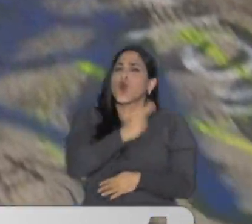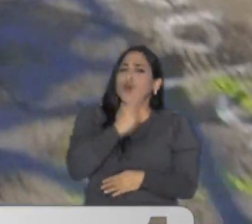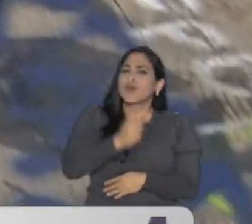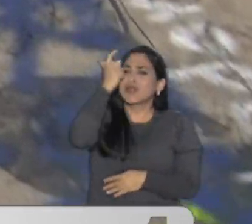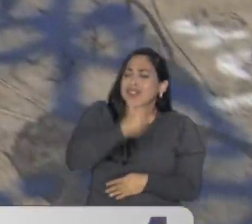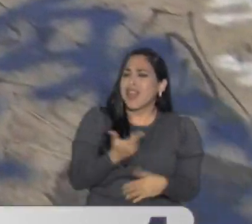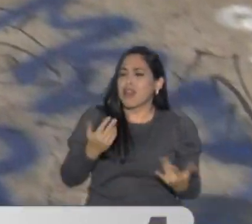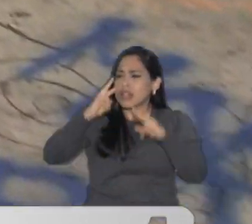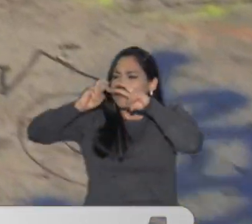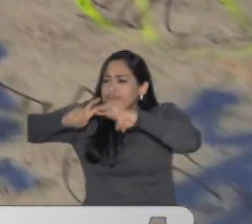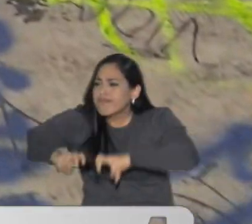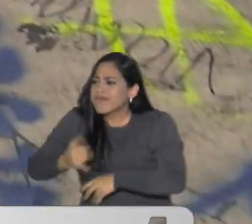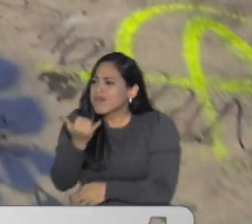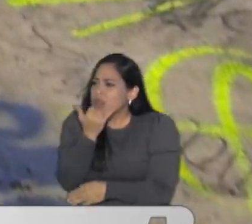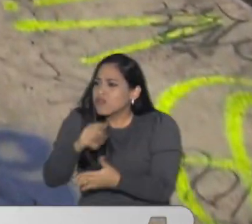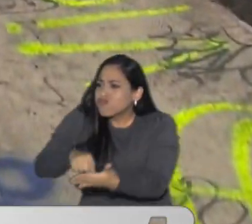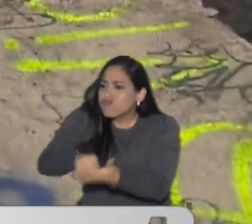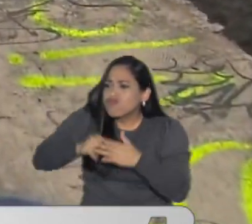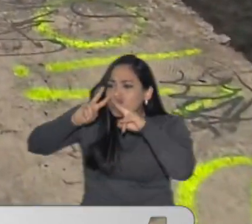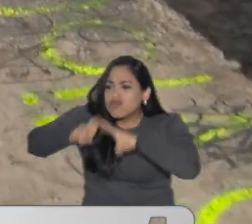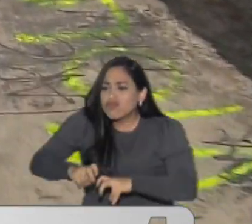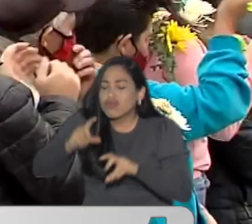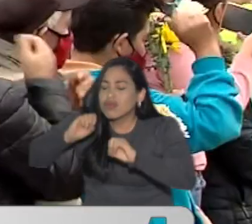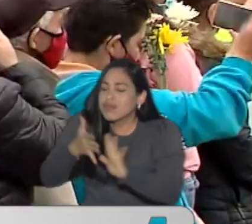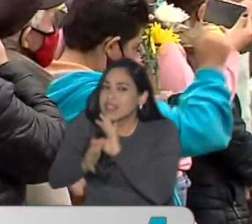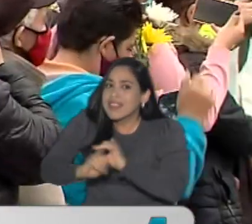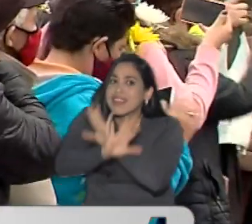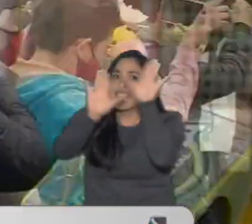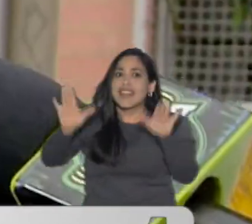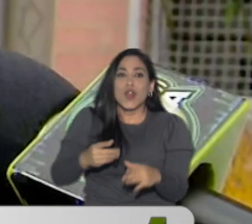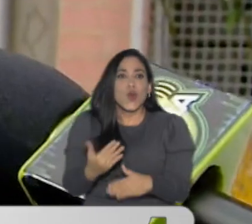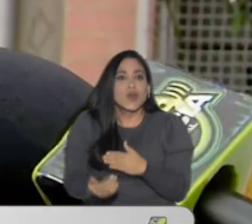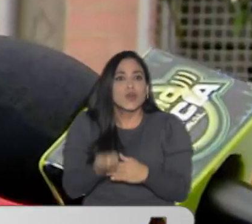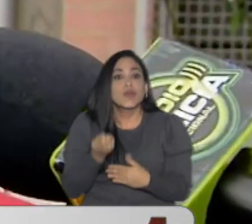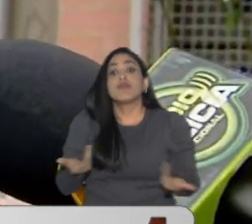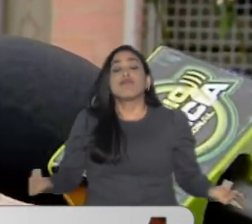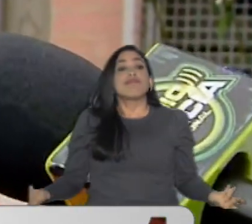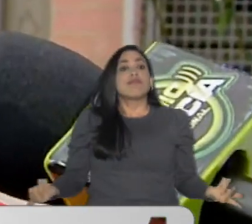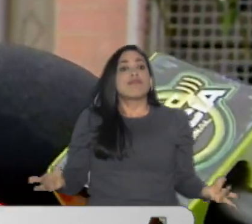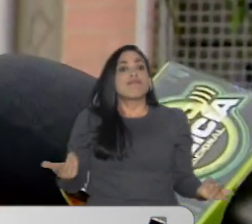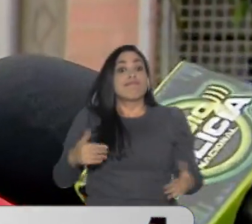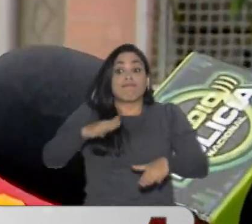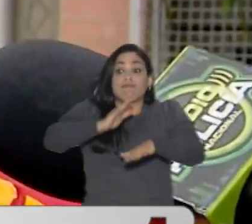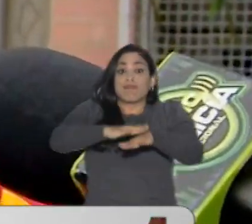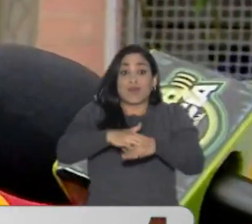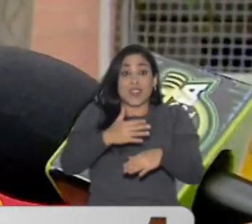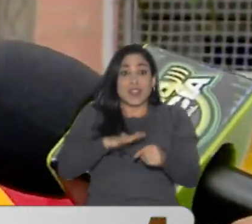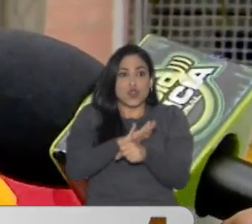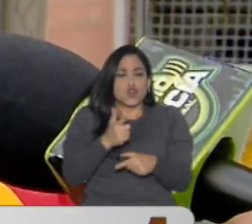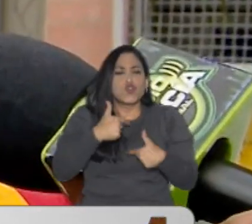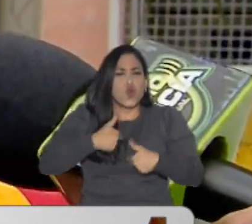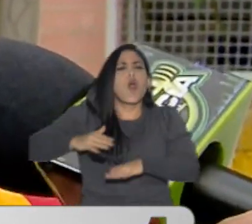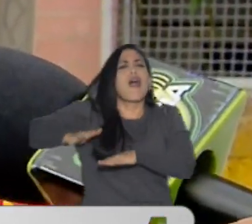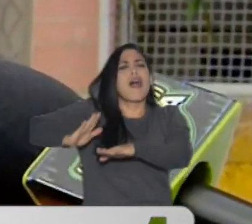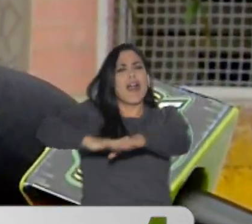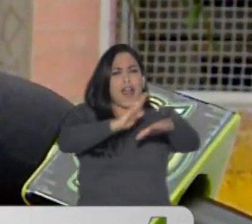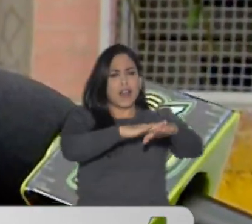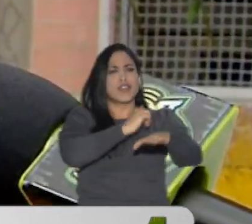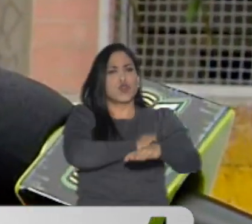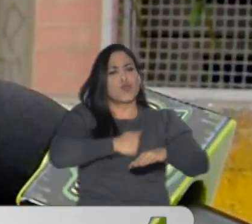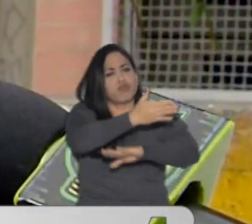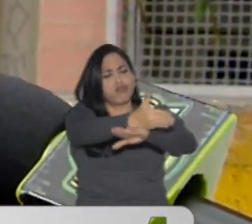investigar este caso y esclarecerlo lo más pronto posible. ¿Qué es lo que no puede suceder? Y yo sí hago un llamado y